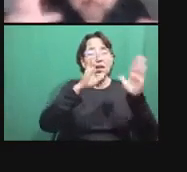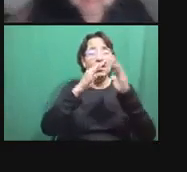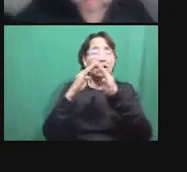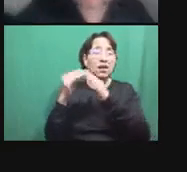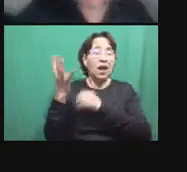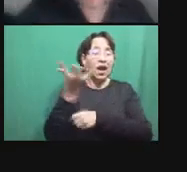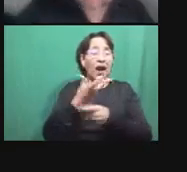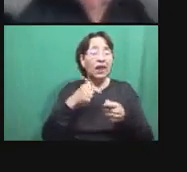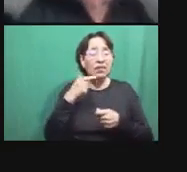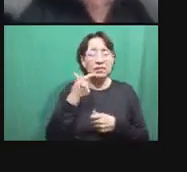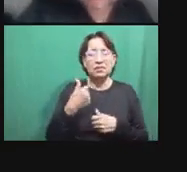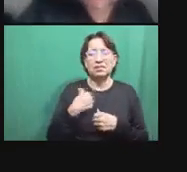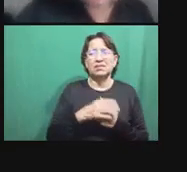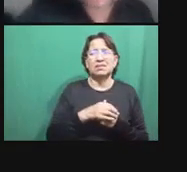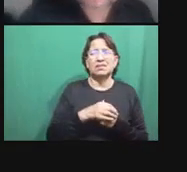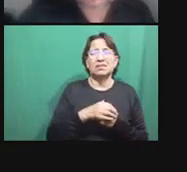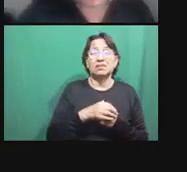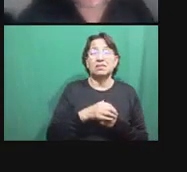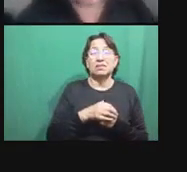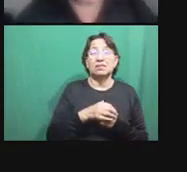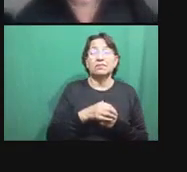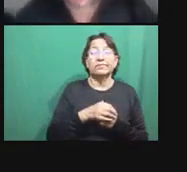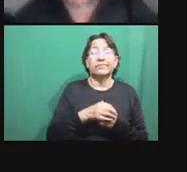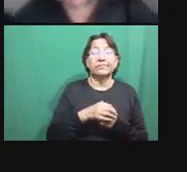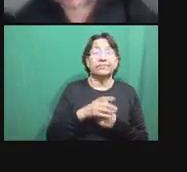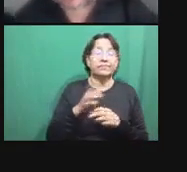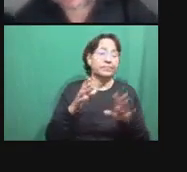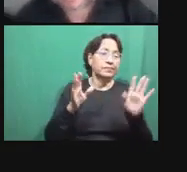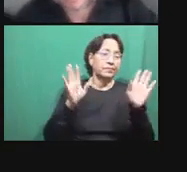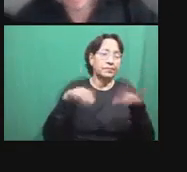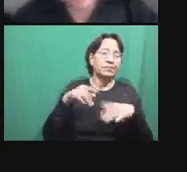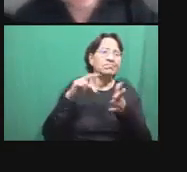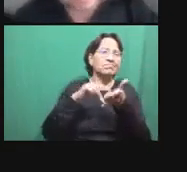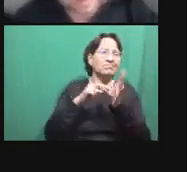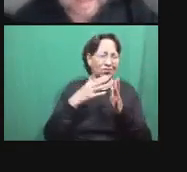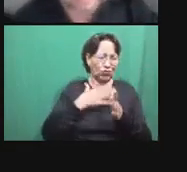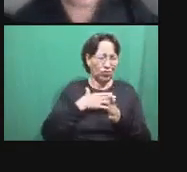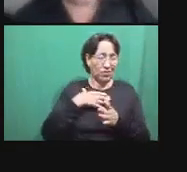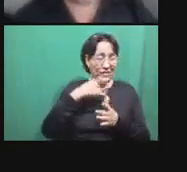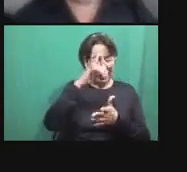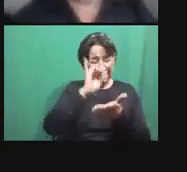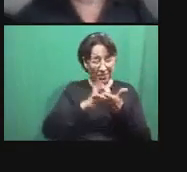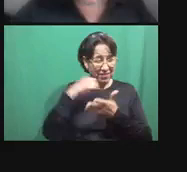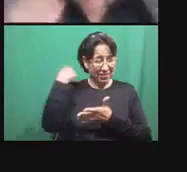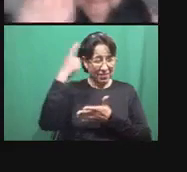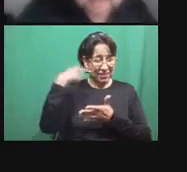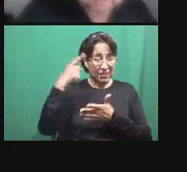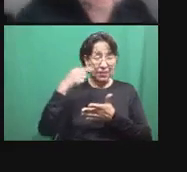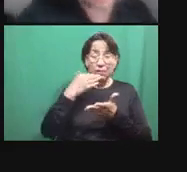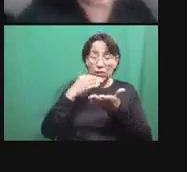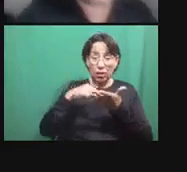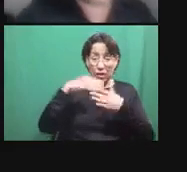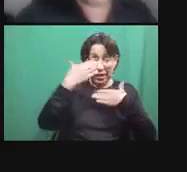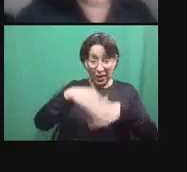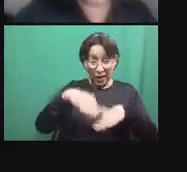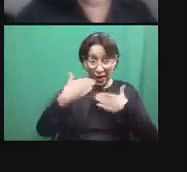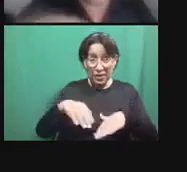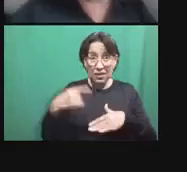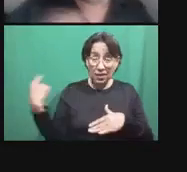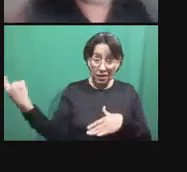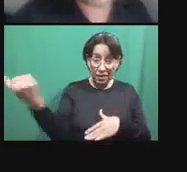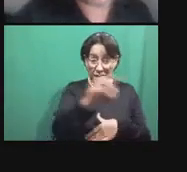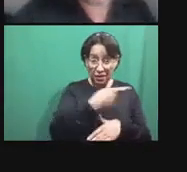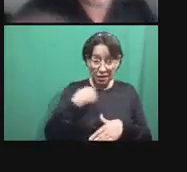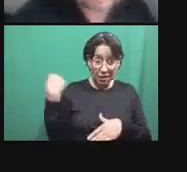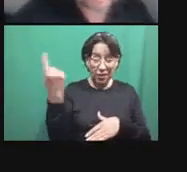parece muy loco que lo que sucedió acá fue que desplazaron a los habitantes de calle que están en estos lugares, en lugar